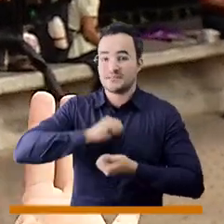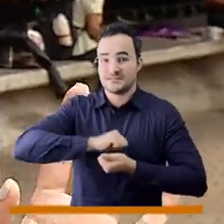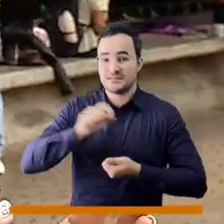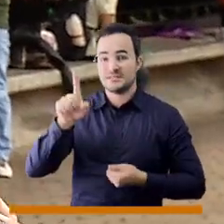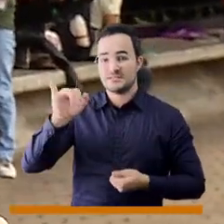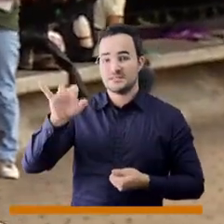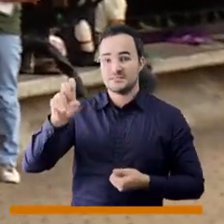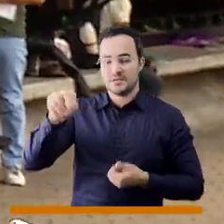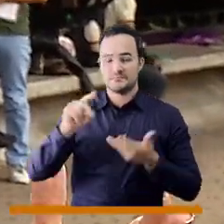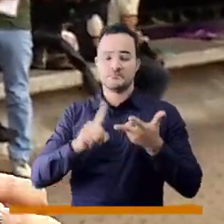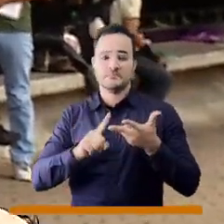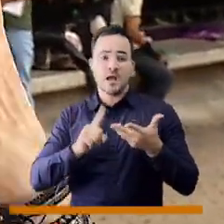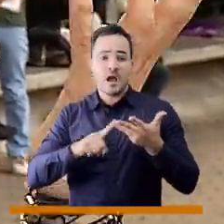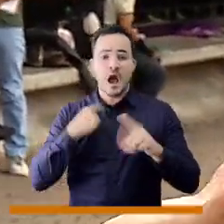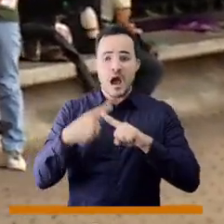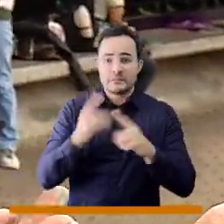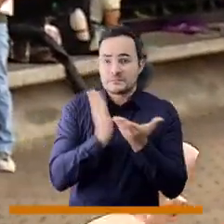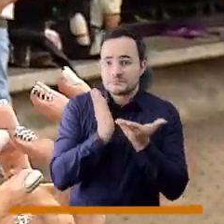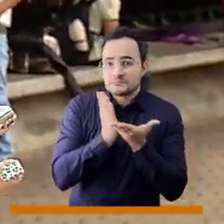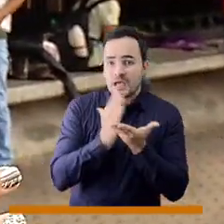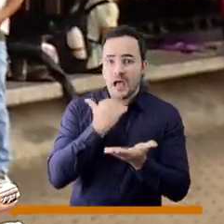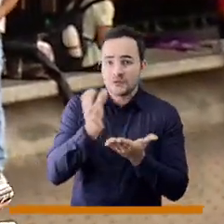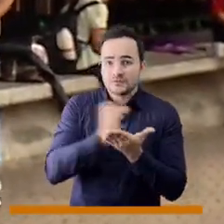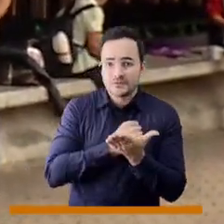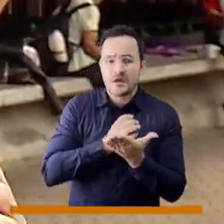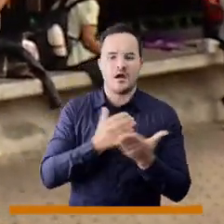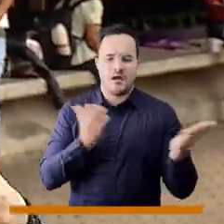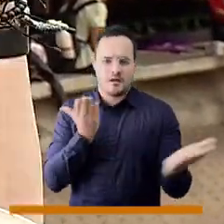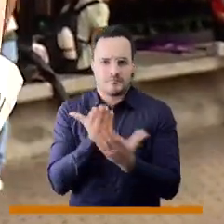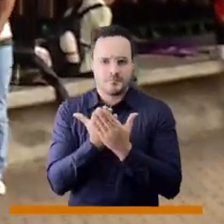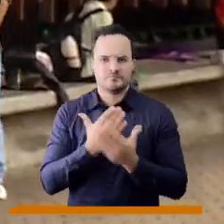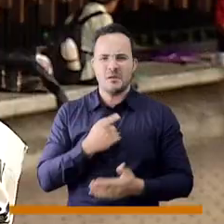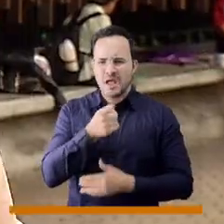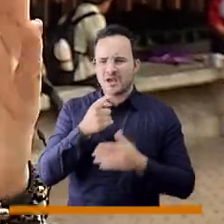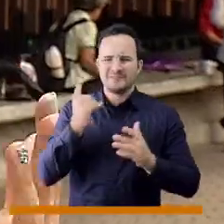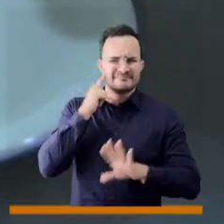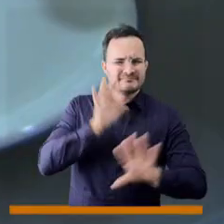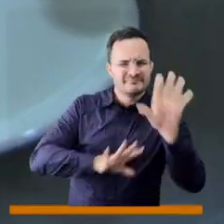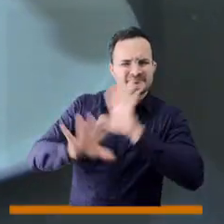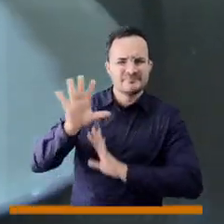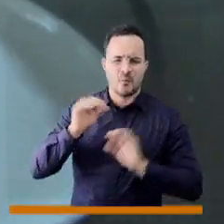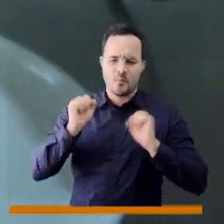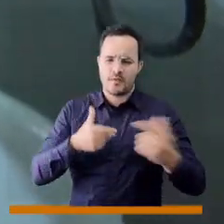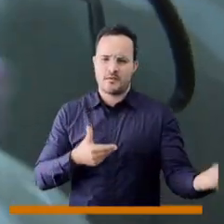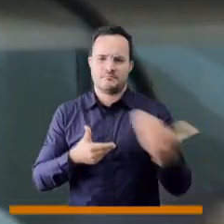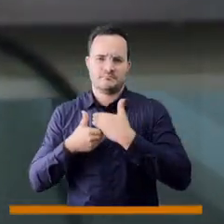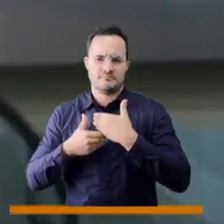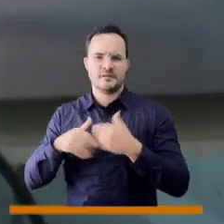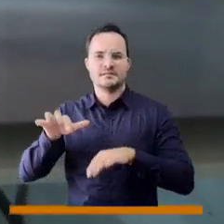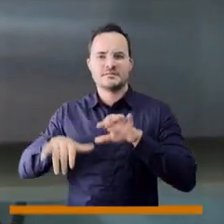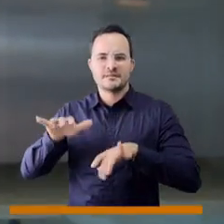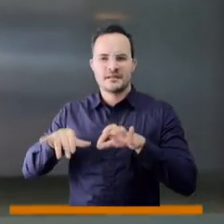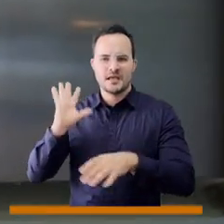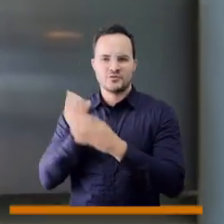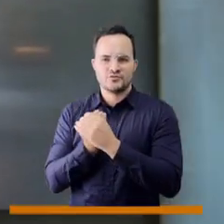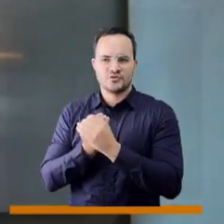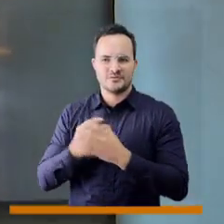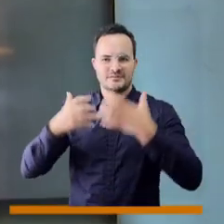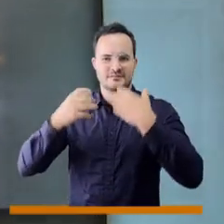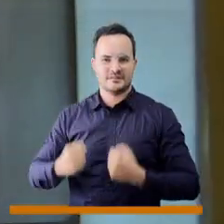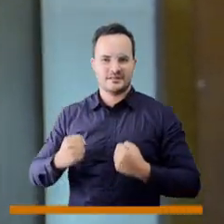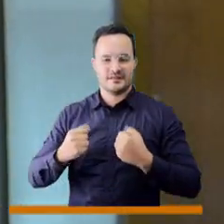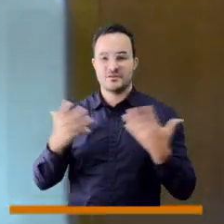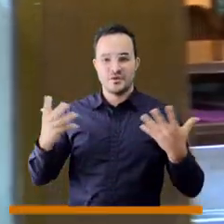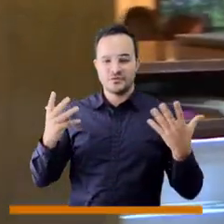certificados laborales si los disponen. Claro que para mayor información ellos podrían dirigirse a nuestra sede de la Secretaría de Inclusión, que es en el sótano del